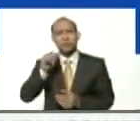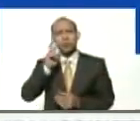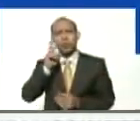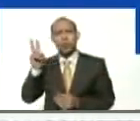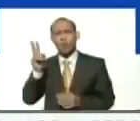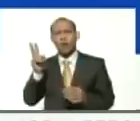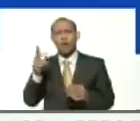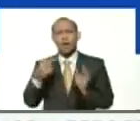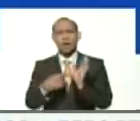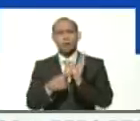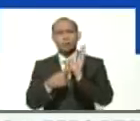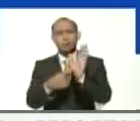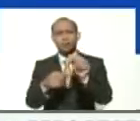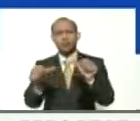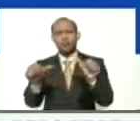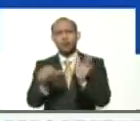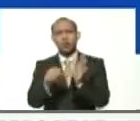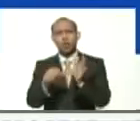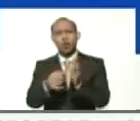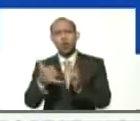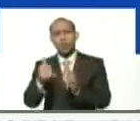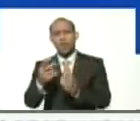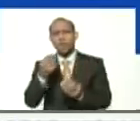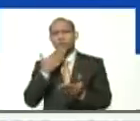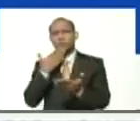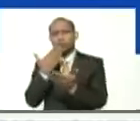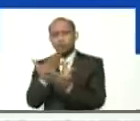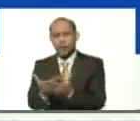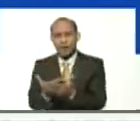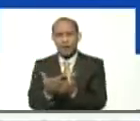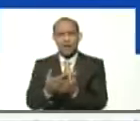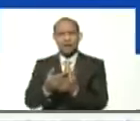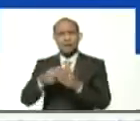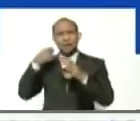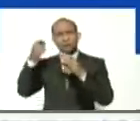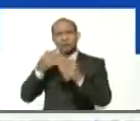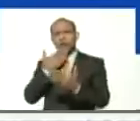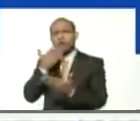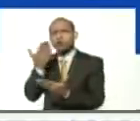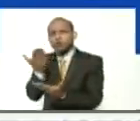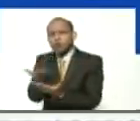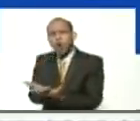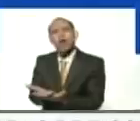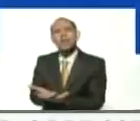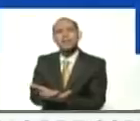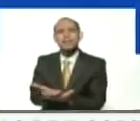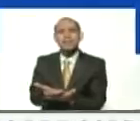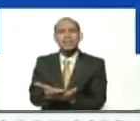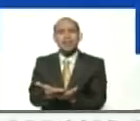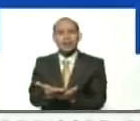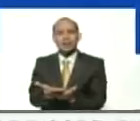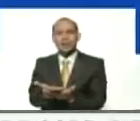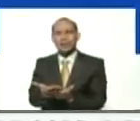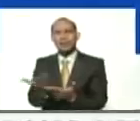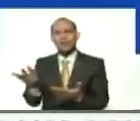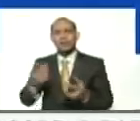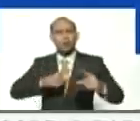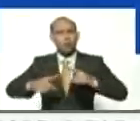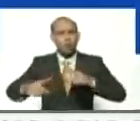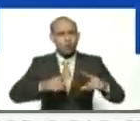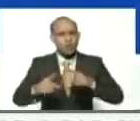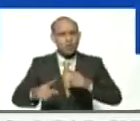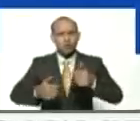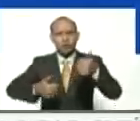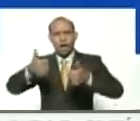donde transmitimos nuestro agradecimiento solicitamos el apoyo para la debida coordinación con las